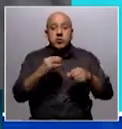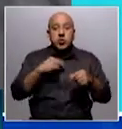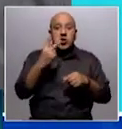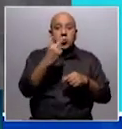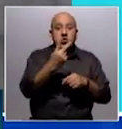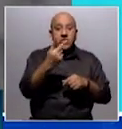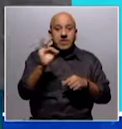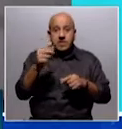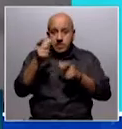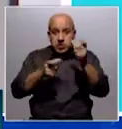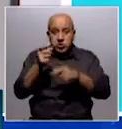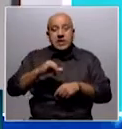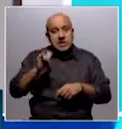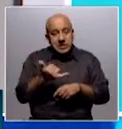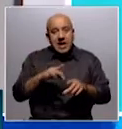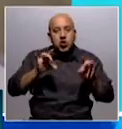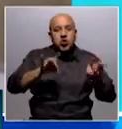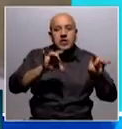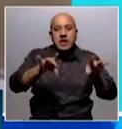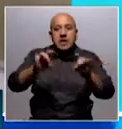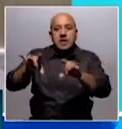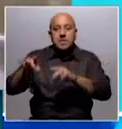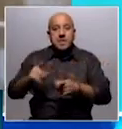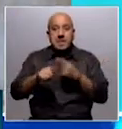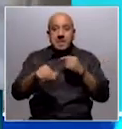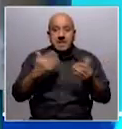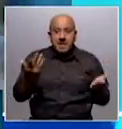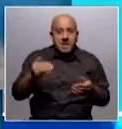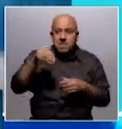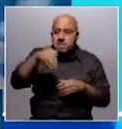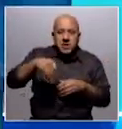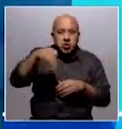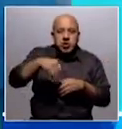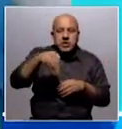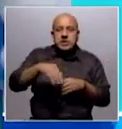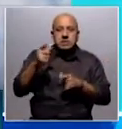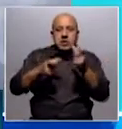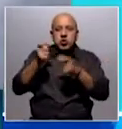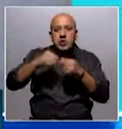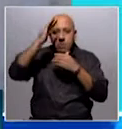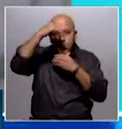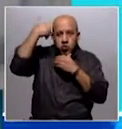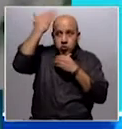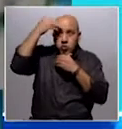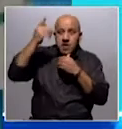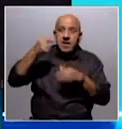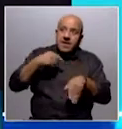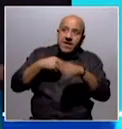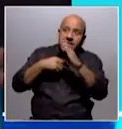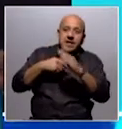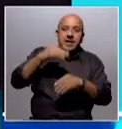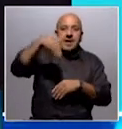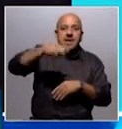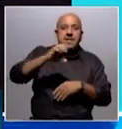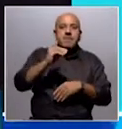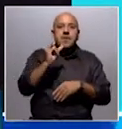220 casos se trata de una medida extrema que afecta a millones de musulmanes en el mundo que actualmente visitan la meca y medina las dos